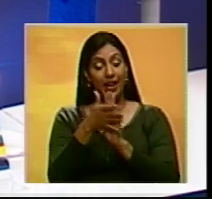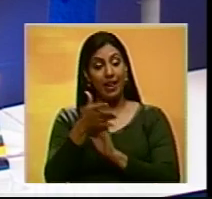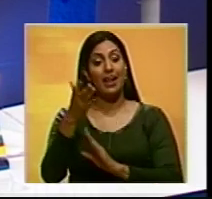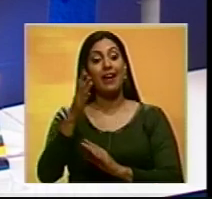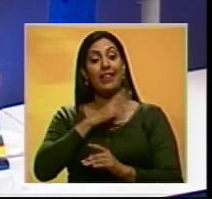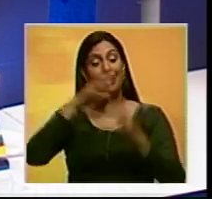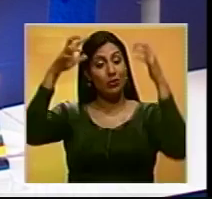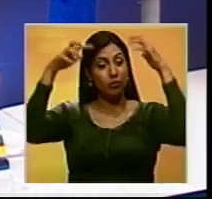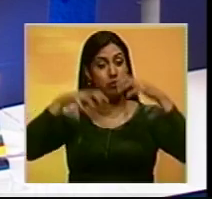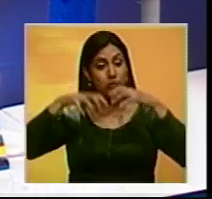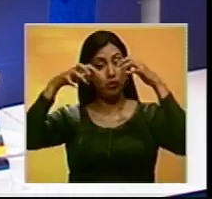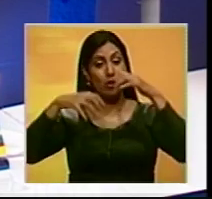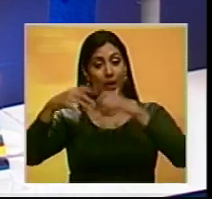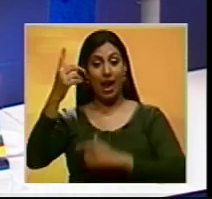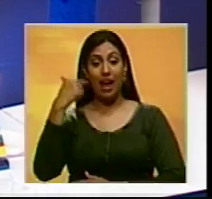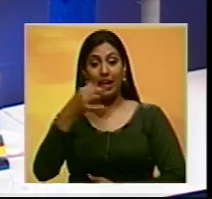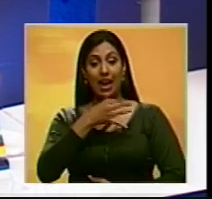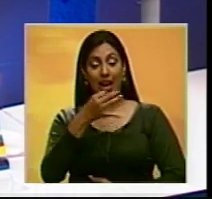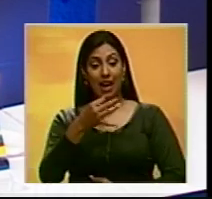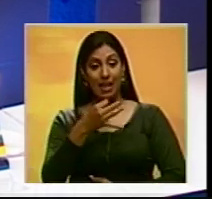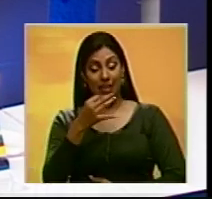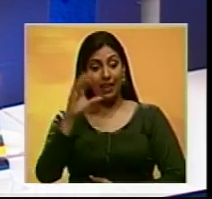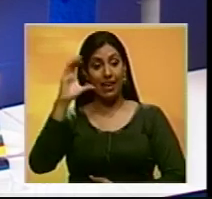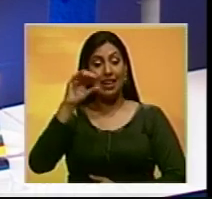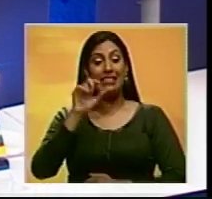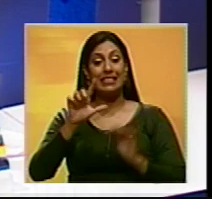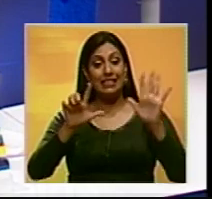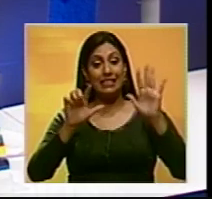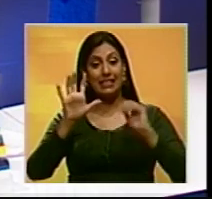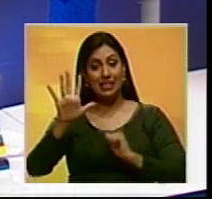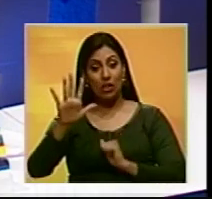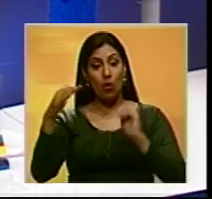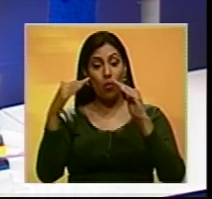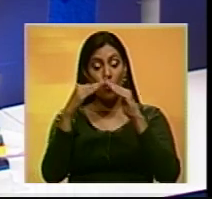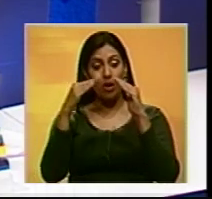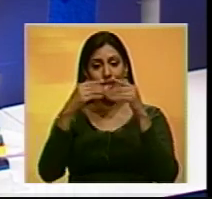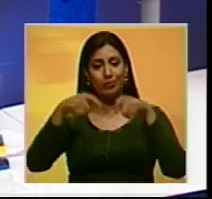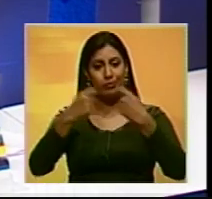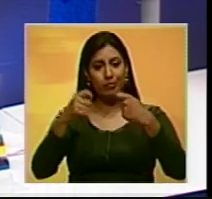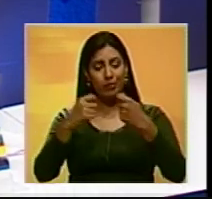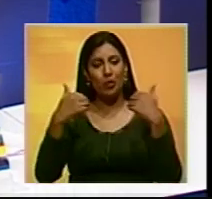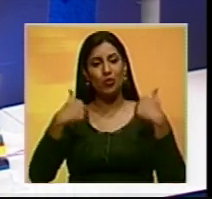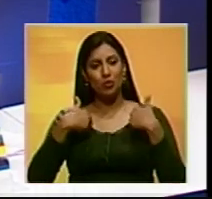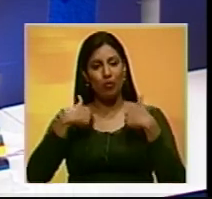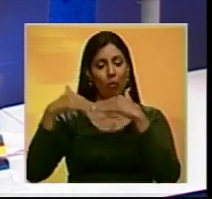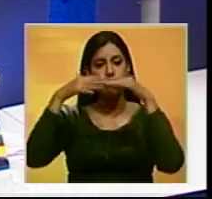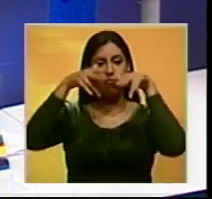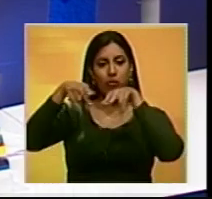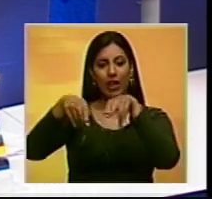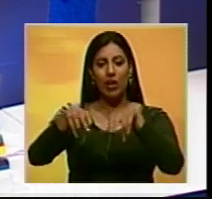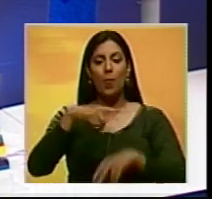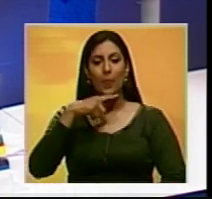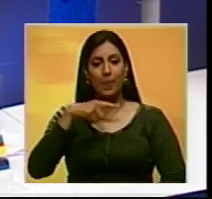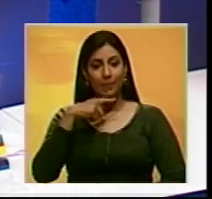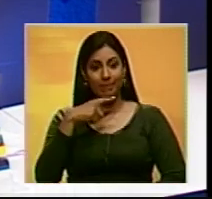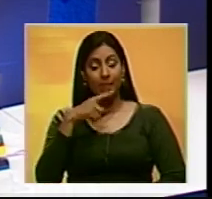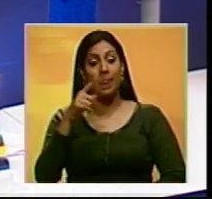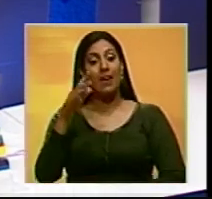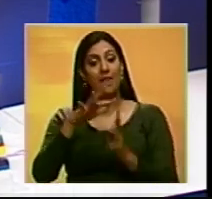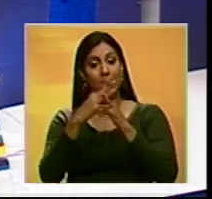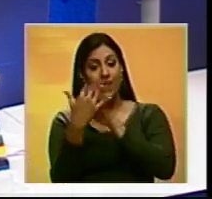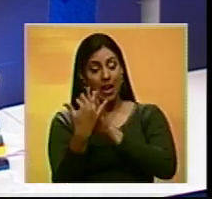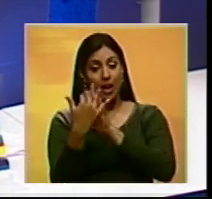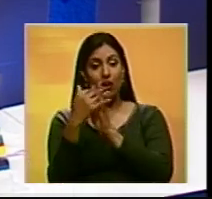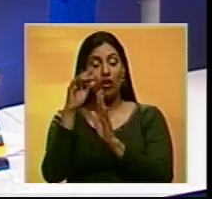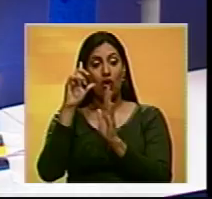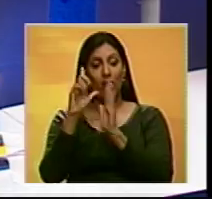tras las lluvias registradas ayer en la ciudad capital, 75 viviendas resultaron afectadas por el desbordamiento del río Guaire en el barrio La